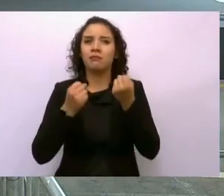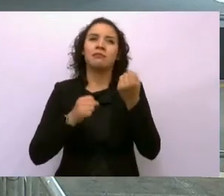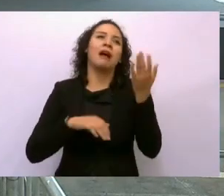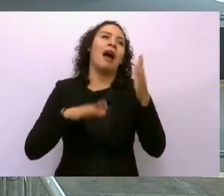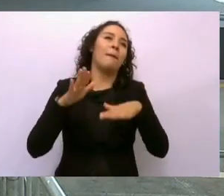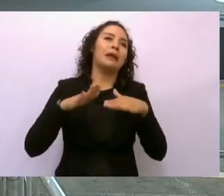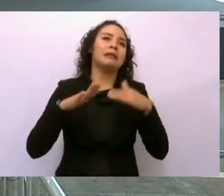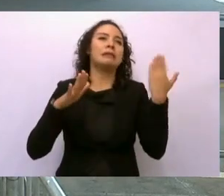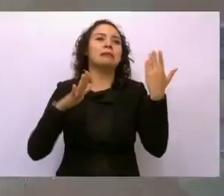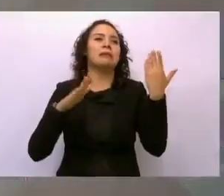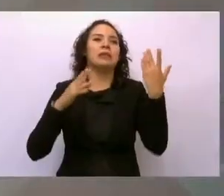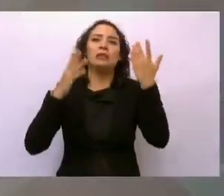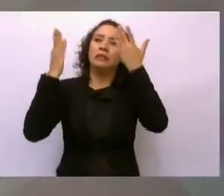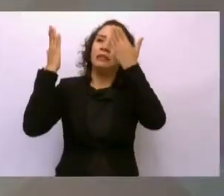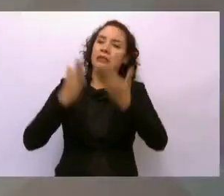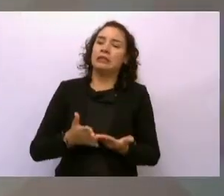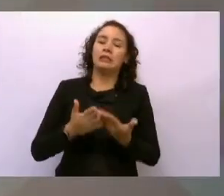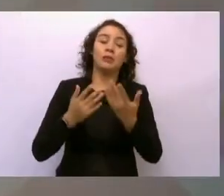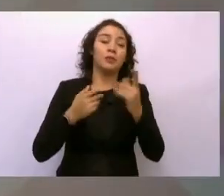tragedias,